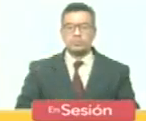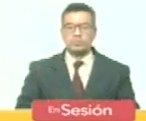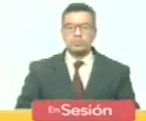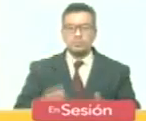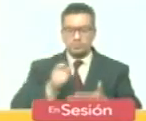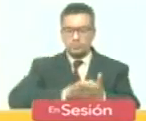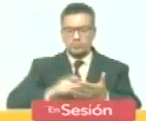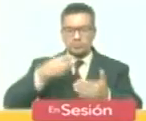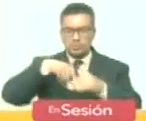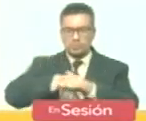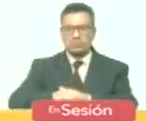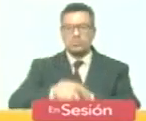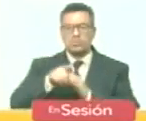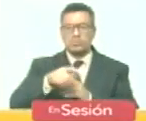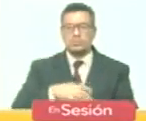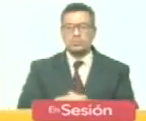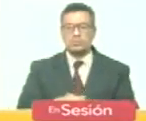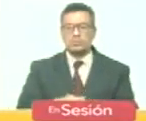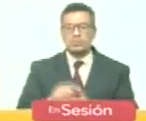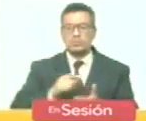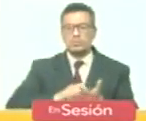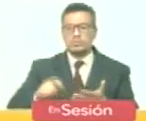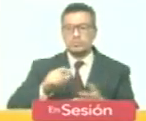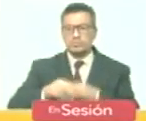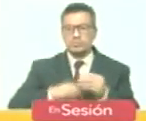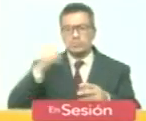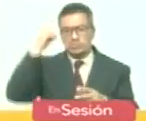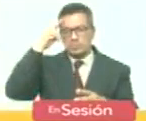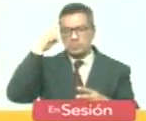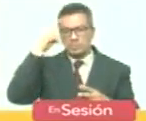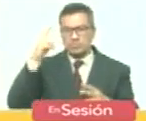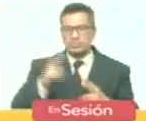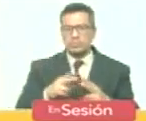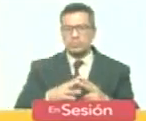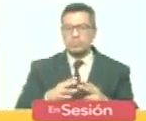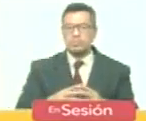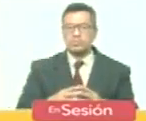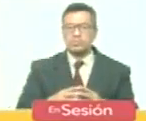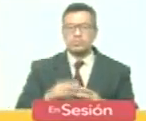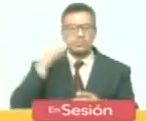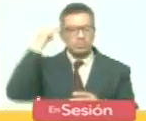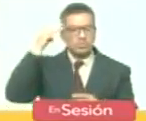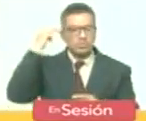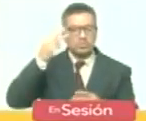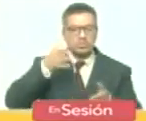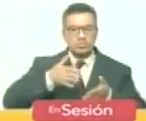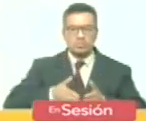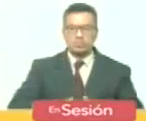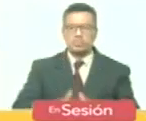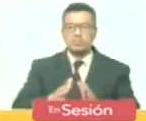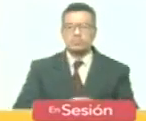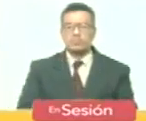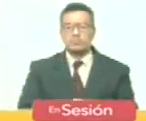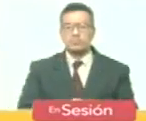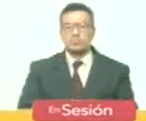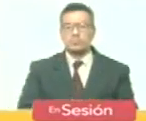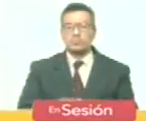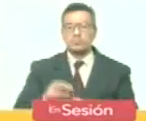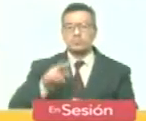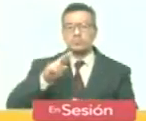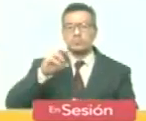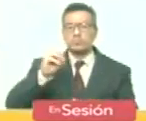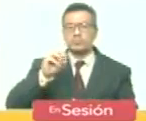incluir este acto de reconocimiento a la conmemoración del natalicio de don